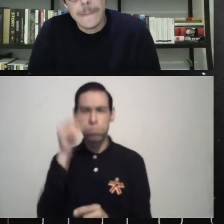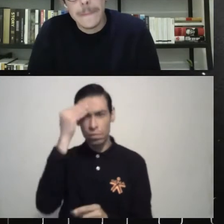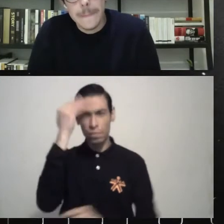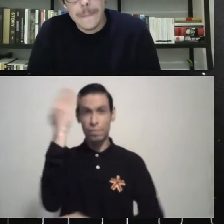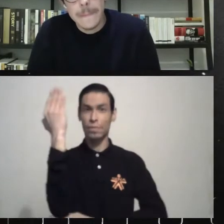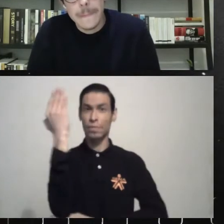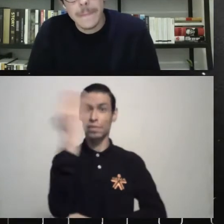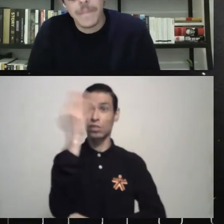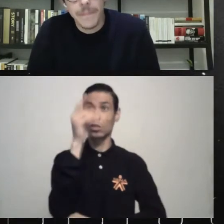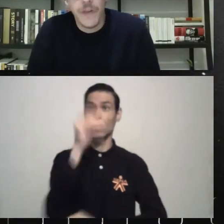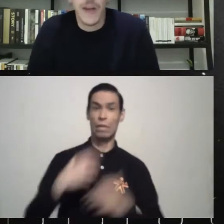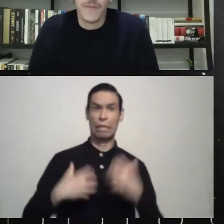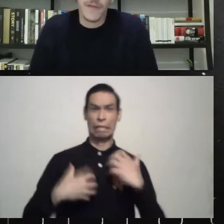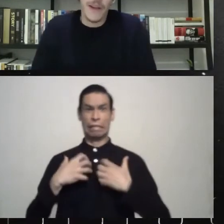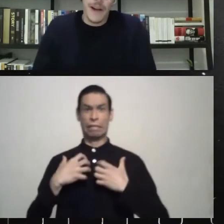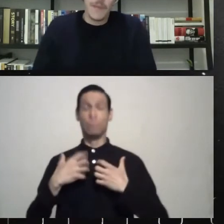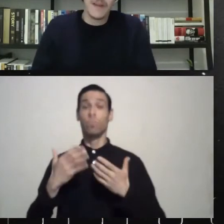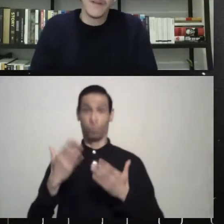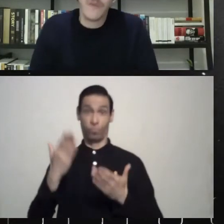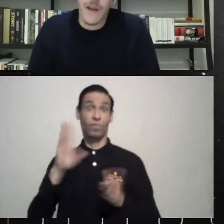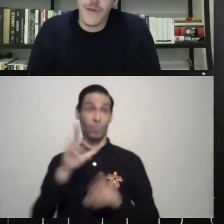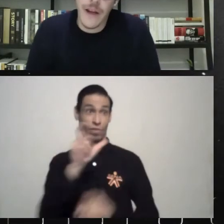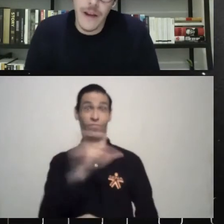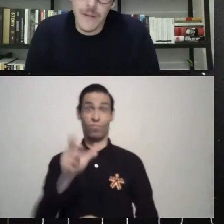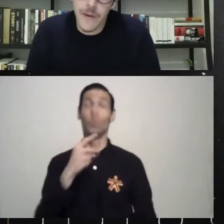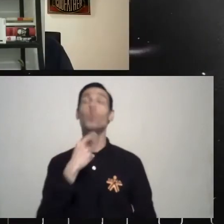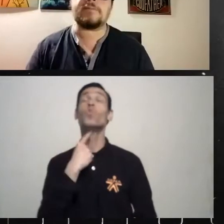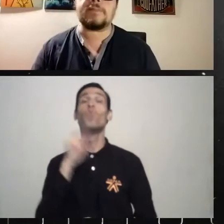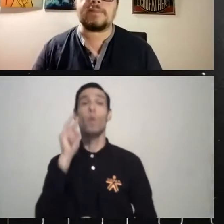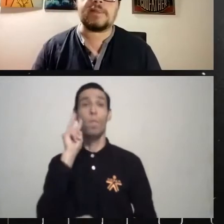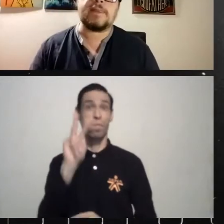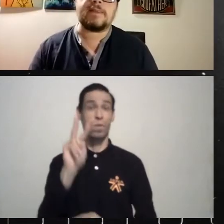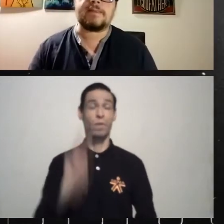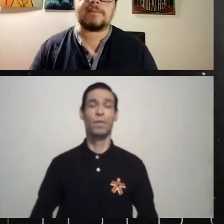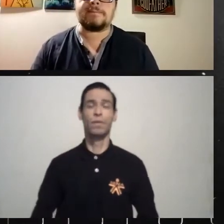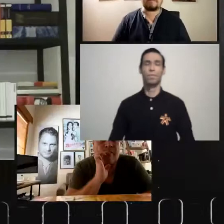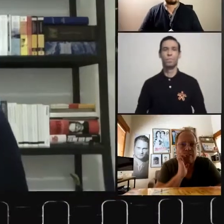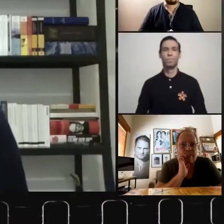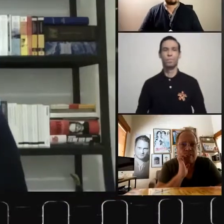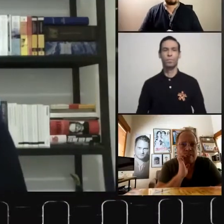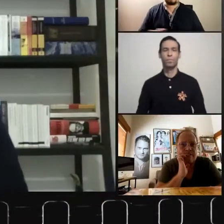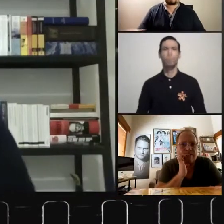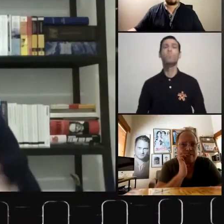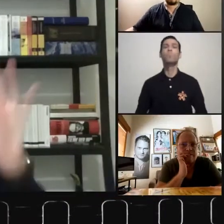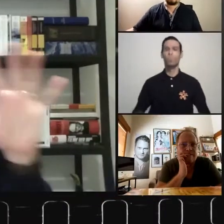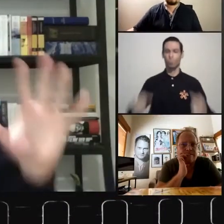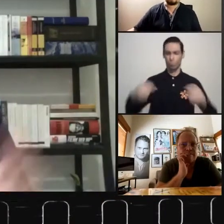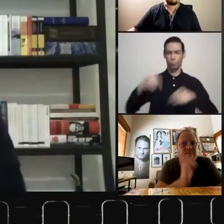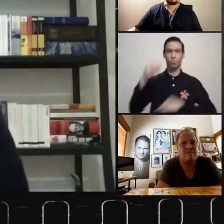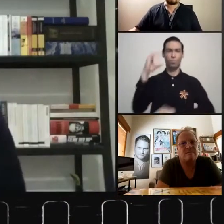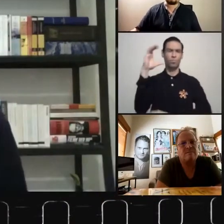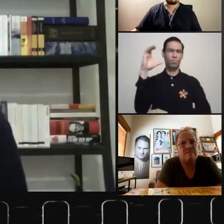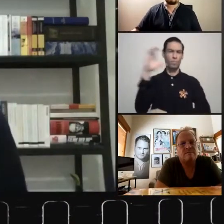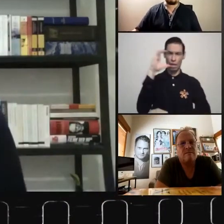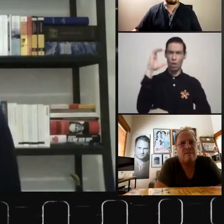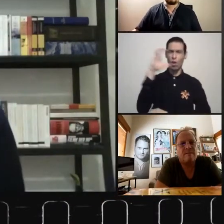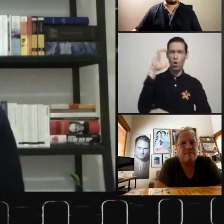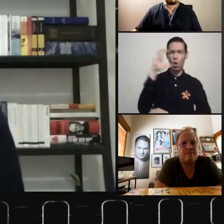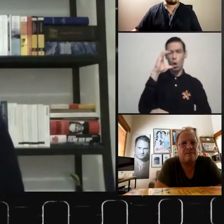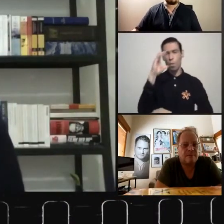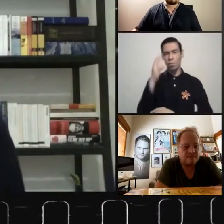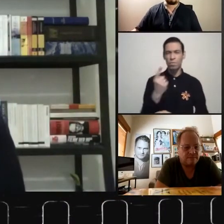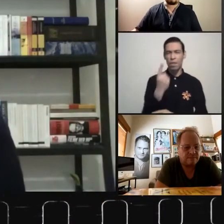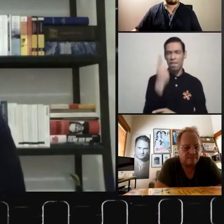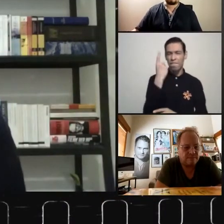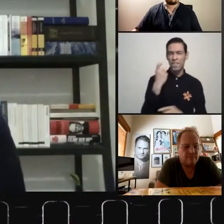mucho al público, ¿no? Sí, sí, realmente es un género poco explorado en nuestro país. O sea, tenemos unos casos por ahí,